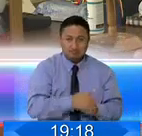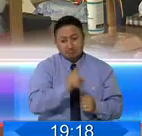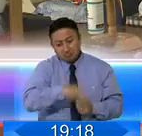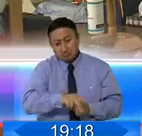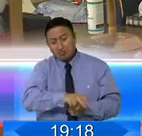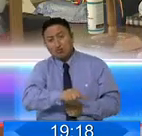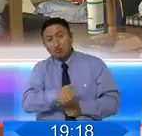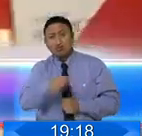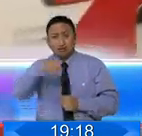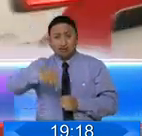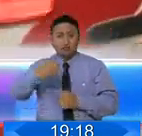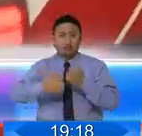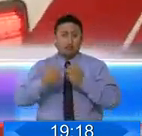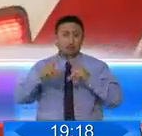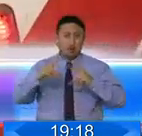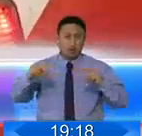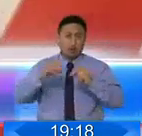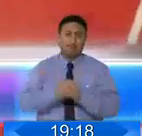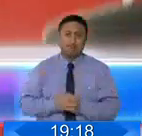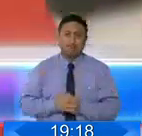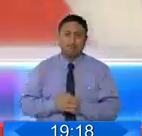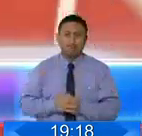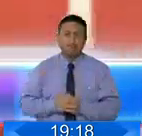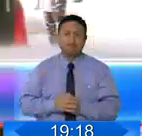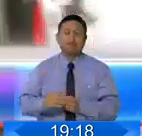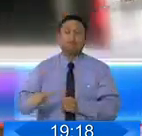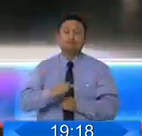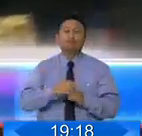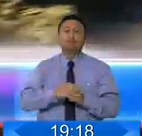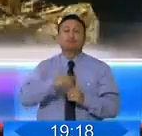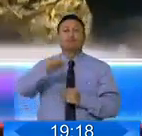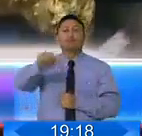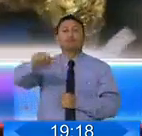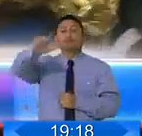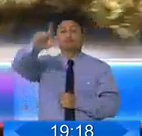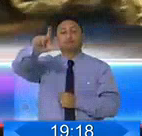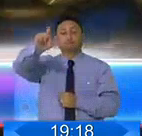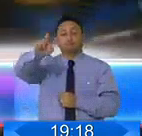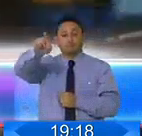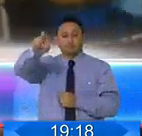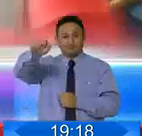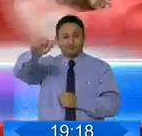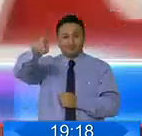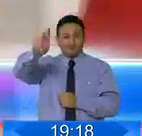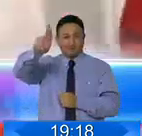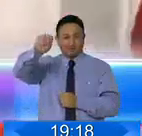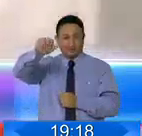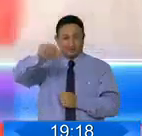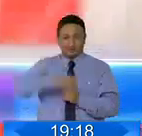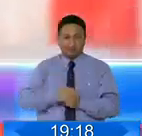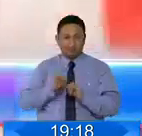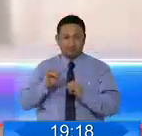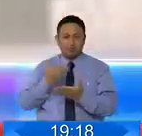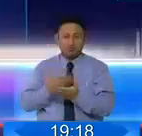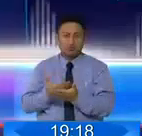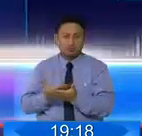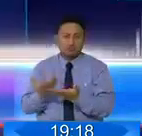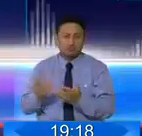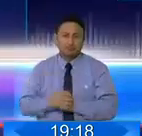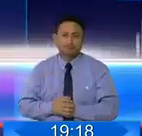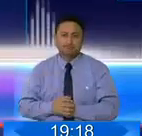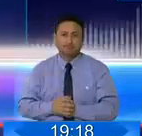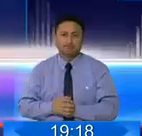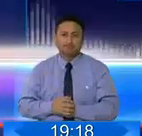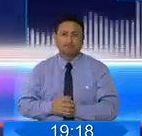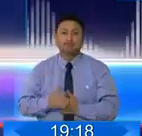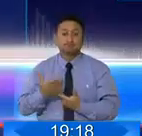aquí en el Ecuador. A decir de Alexandra Ocles, titular de la Secretaría de Gestión de Riesgos, se ha planteado una discusión al respecto. Nosotros